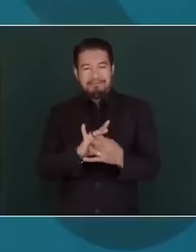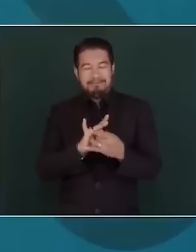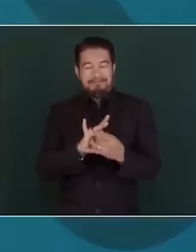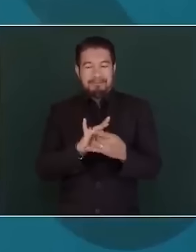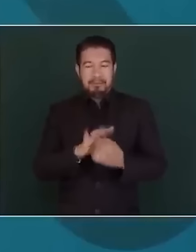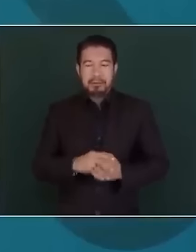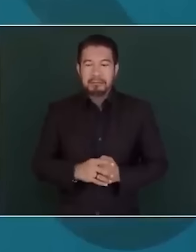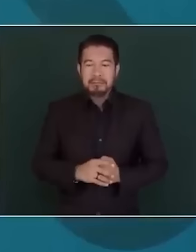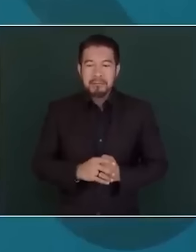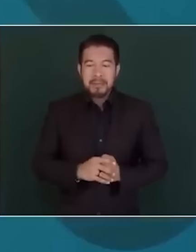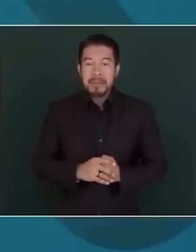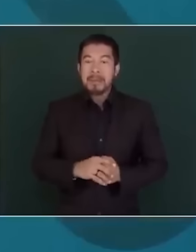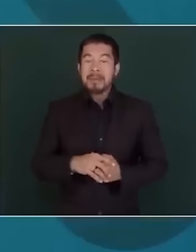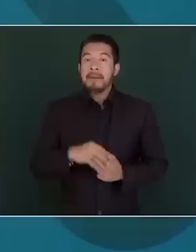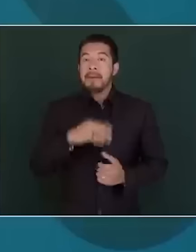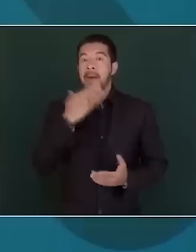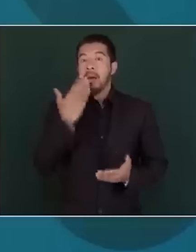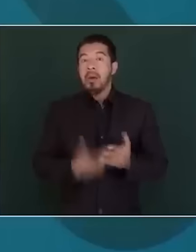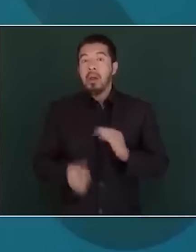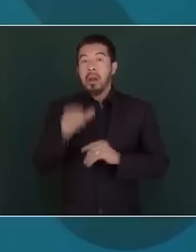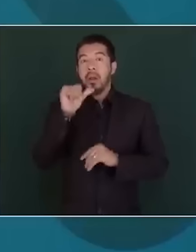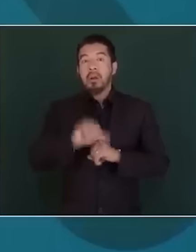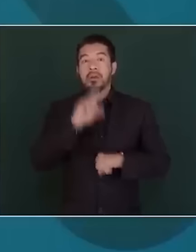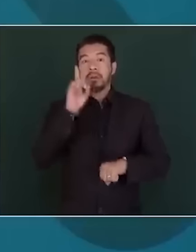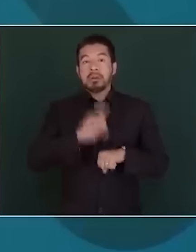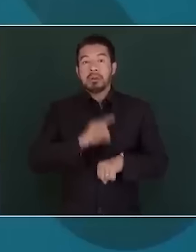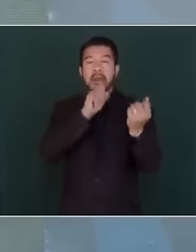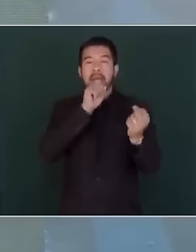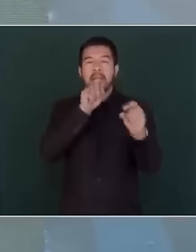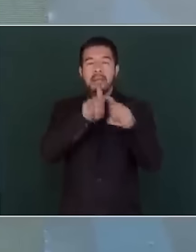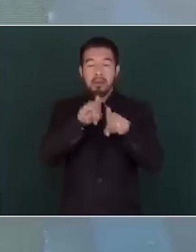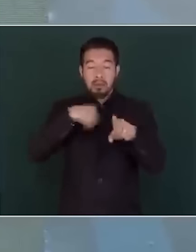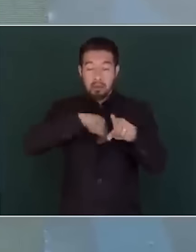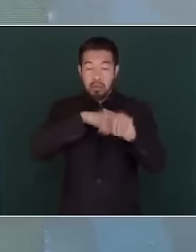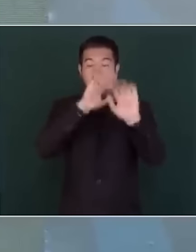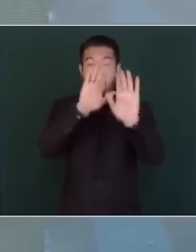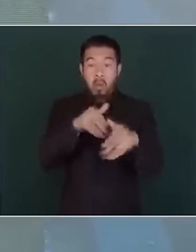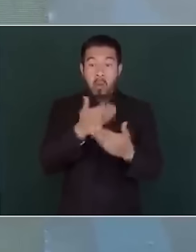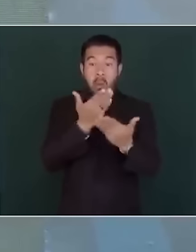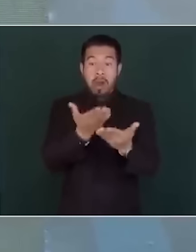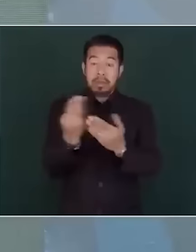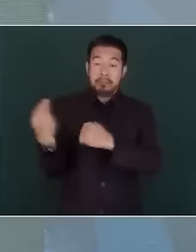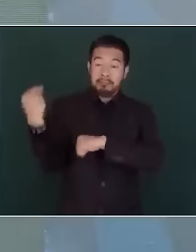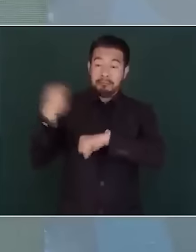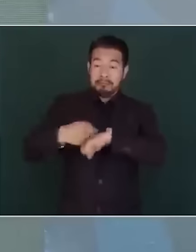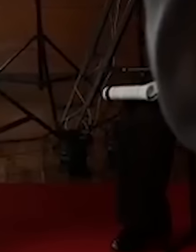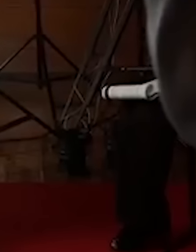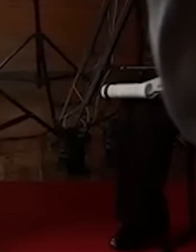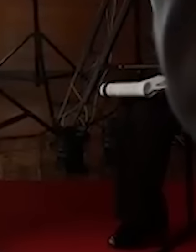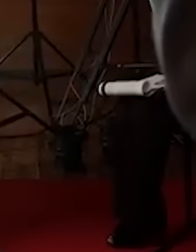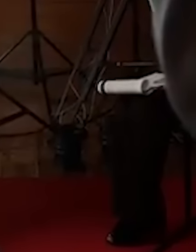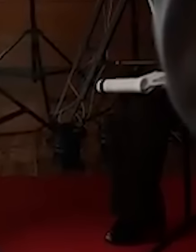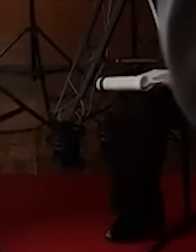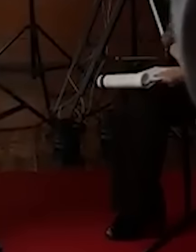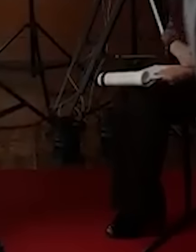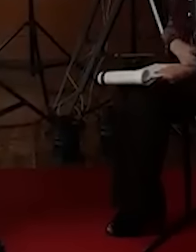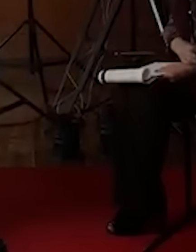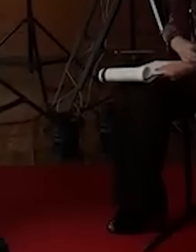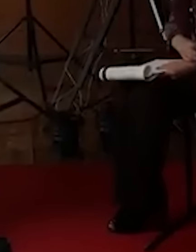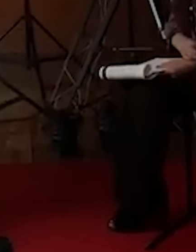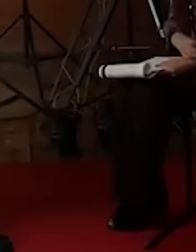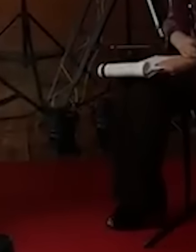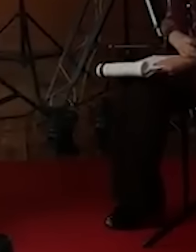tener 4 cuentas bancarias, 2 de nómina, una de su Afore y una de ahorro. Sin embargo, no dio detalles de los montos de estas. El presidente no reportó